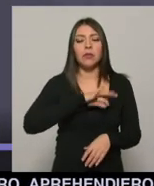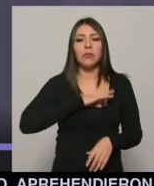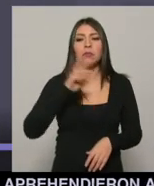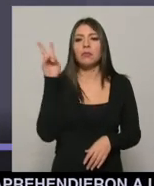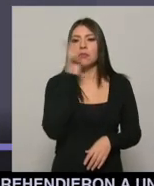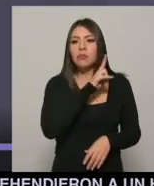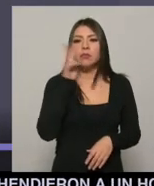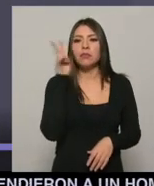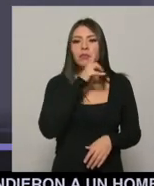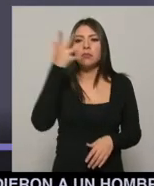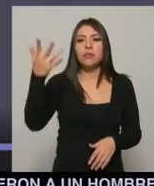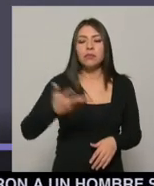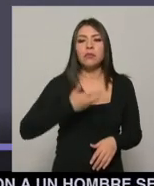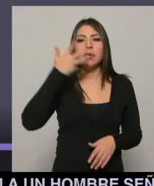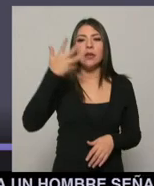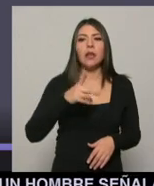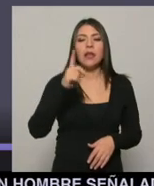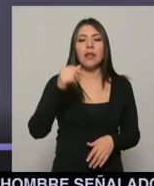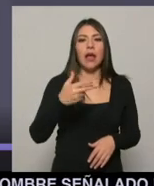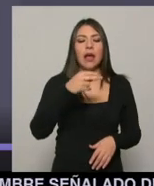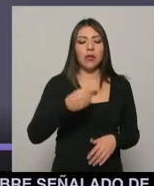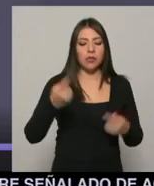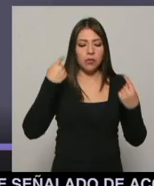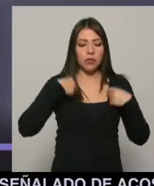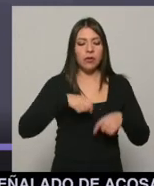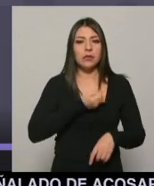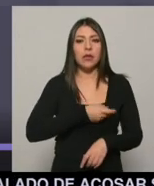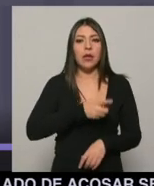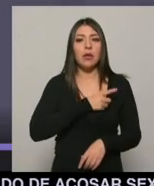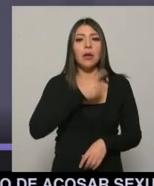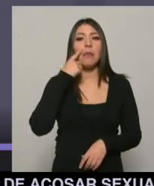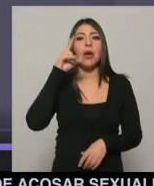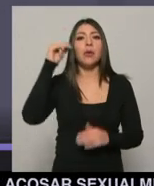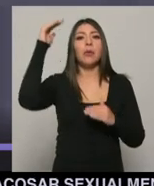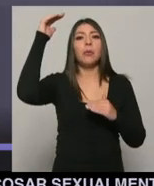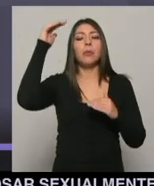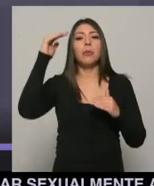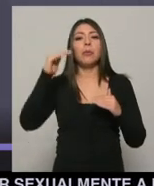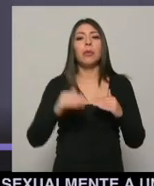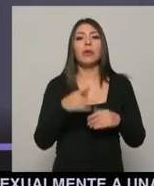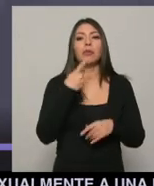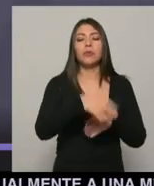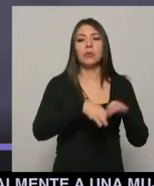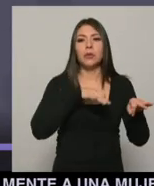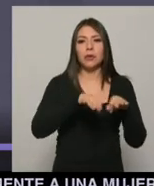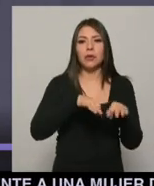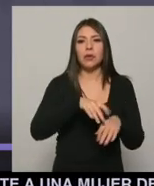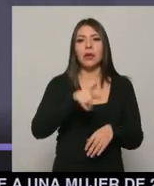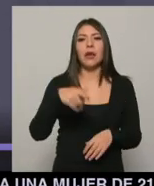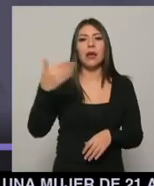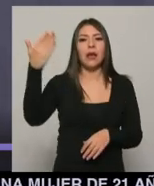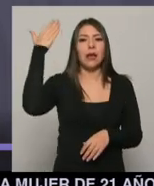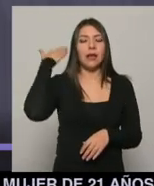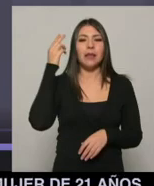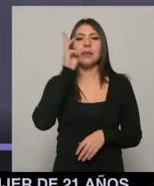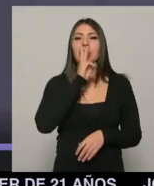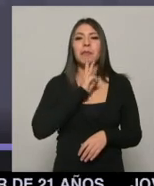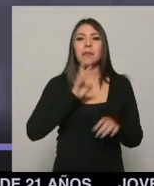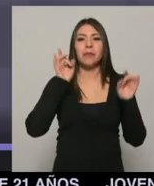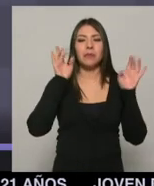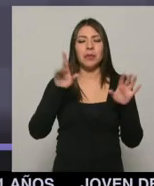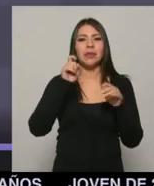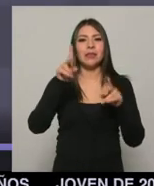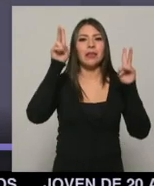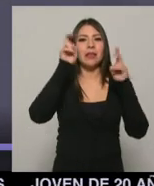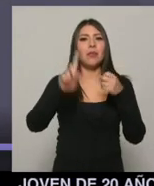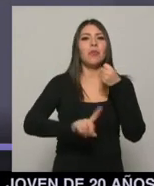respirando partículas que hacen un grave daño a la salud para no mermar su popularidad. Parte del desgasto que tuvo Miguel Ángel Mancera en la Ciudad de México fue el tema de